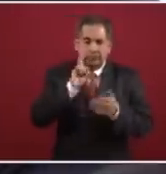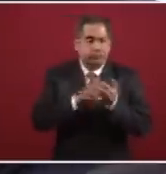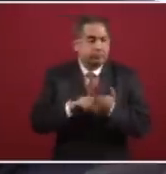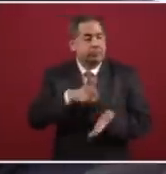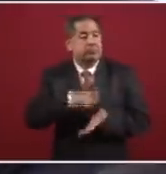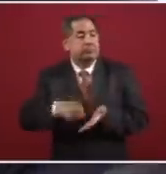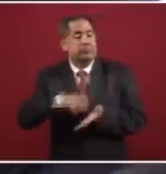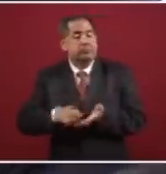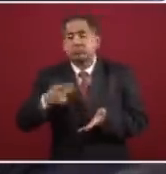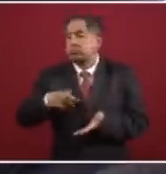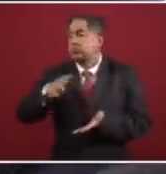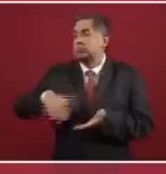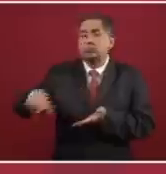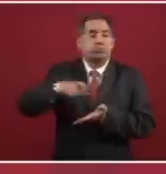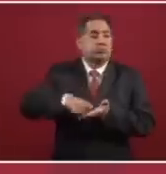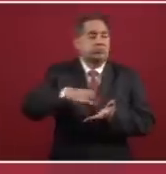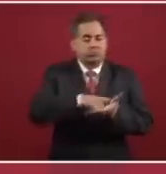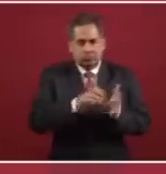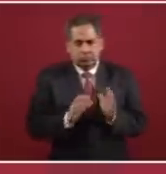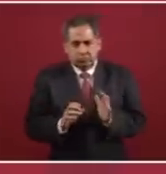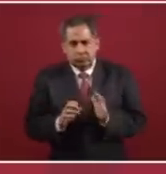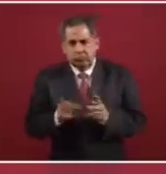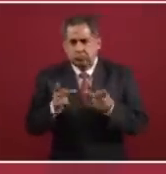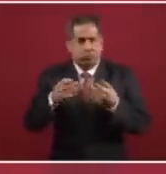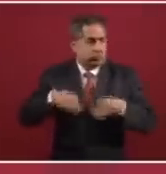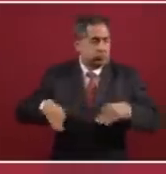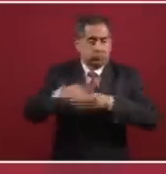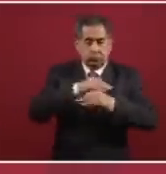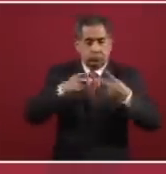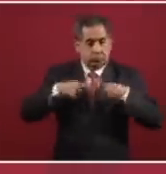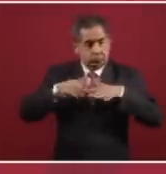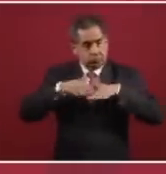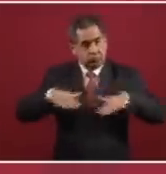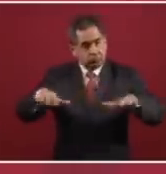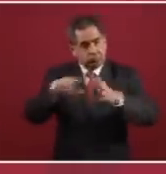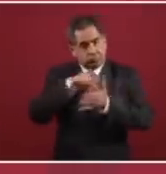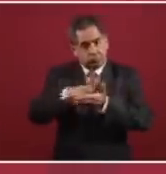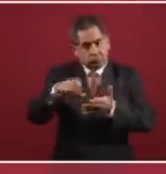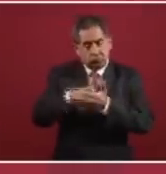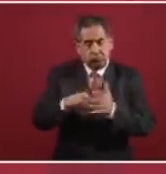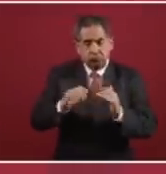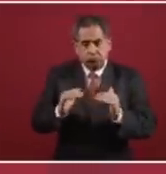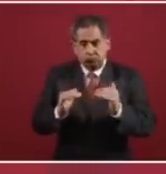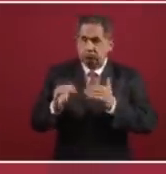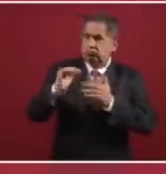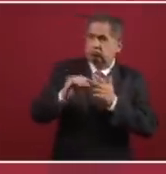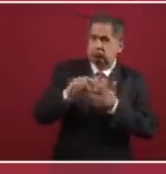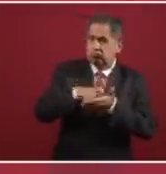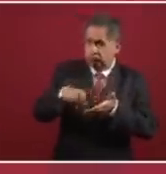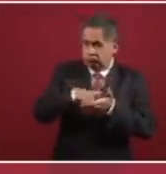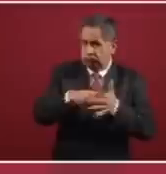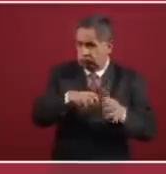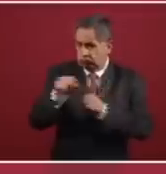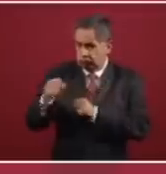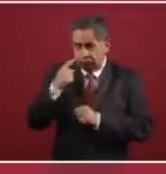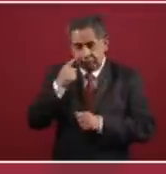consumo popular, ya es consumo también de sectores medios.